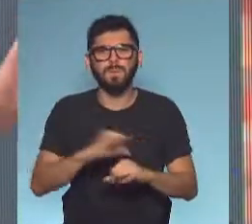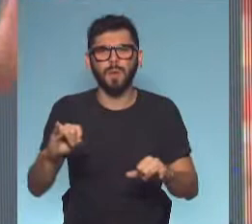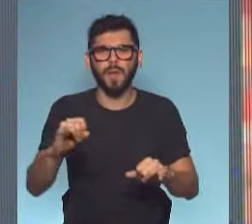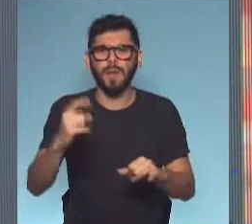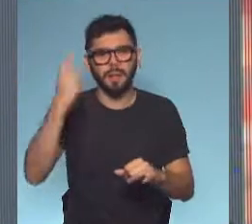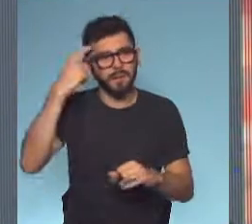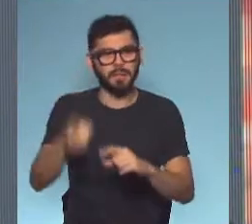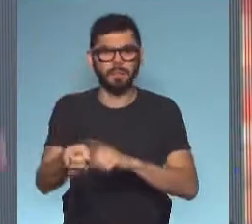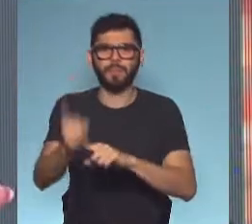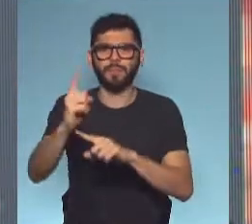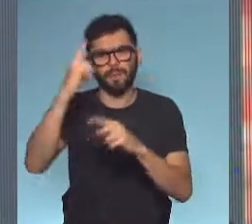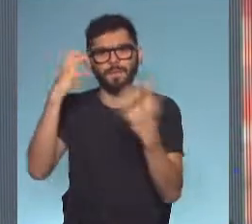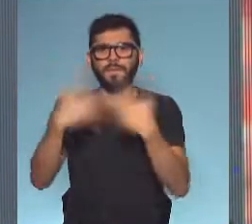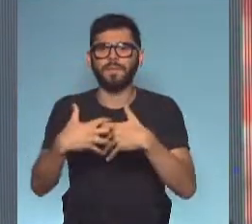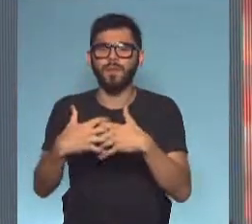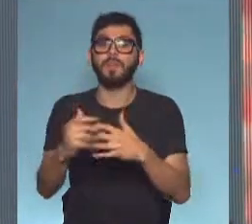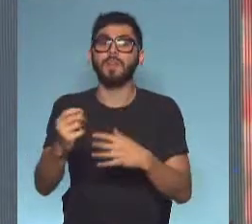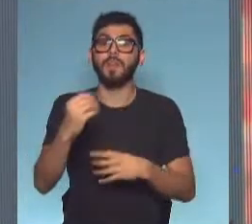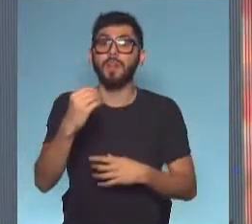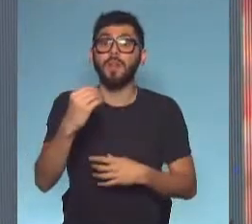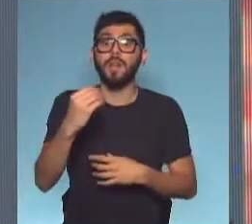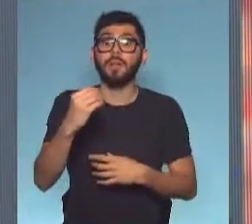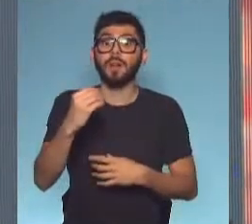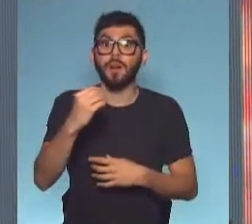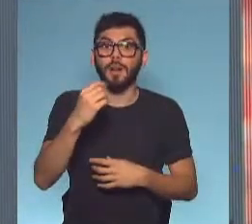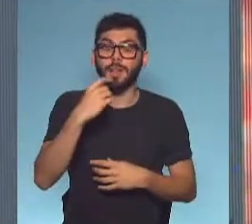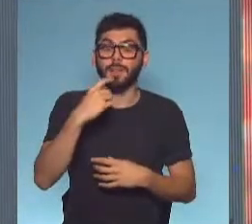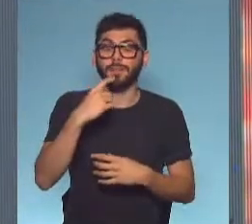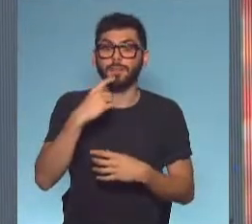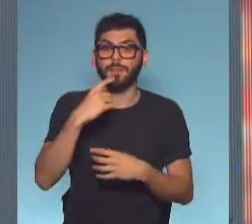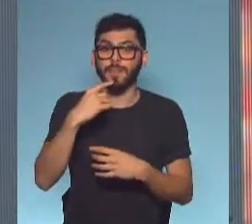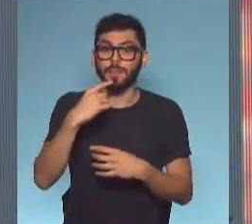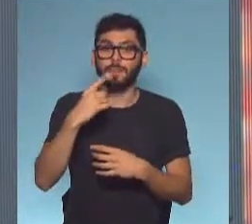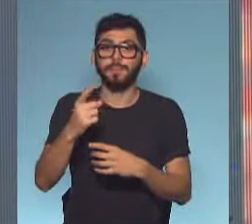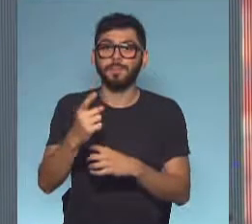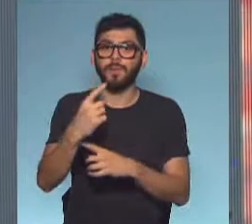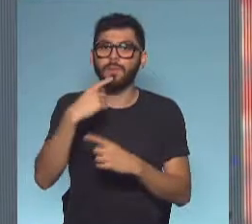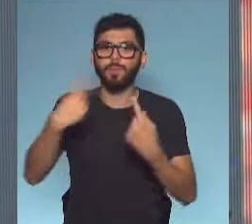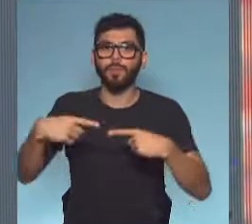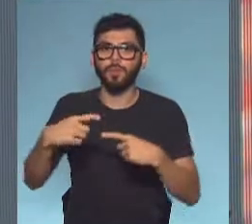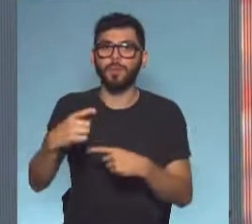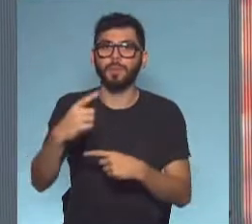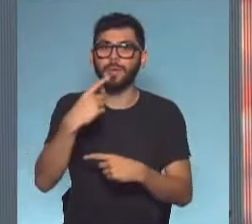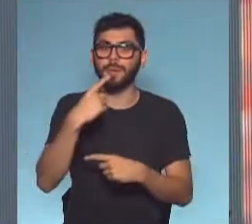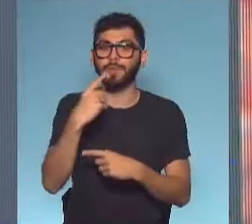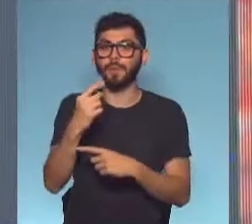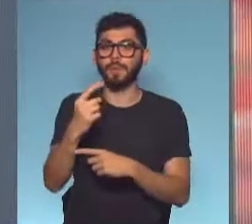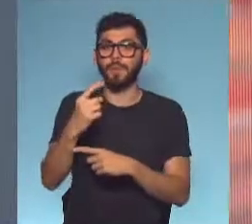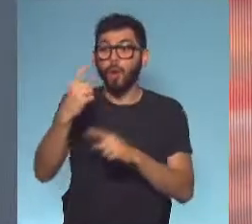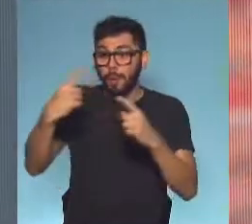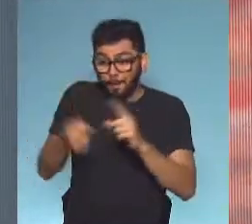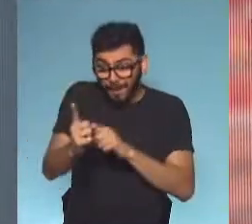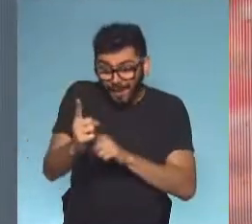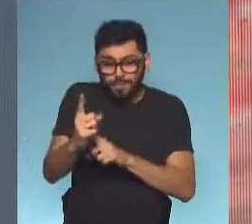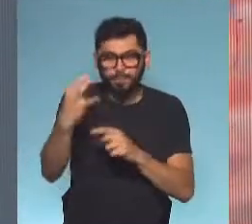sí mismo, que no responde a mí. Y bueno, y tiene algo de cierto. Que el pene responde al